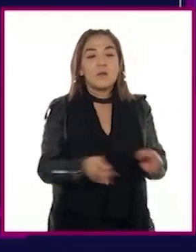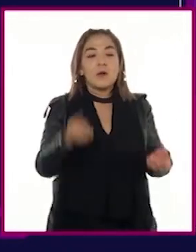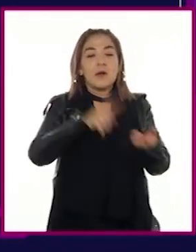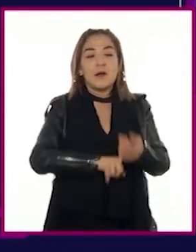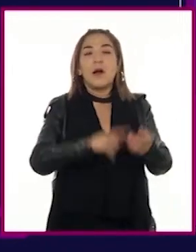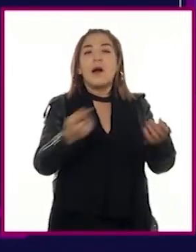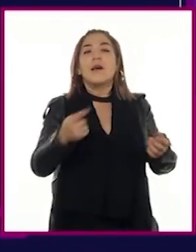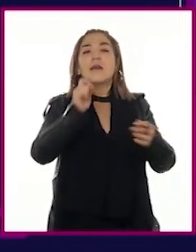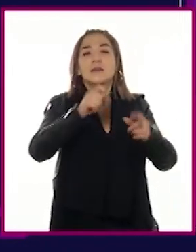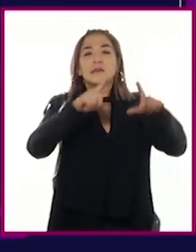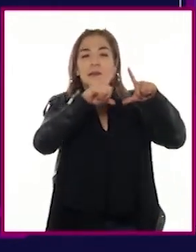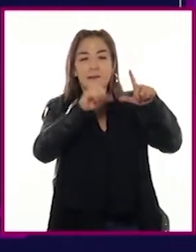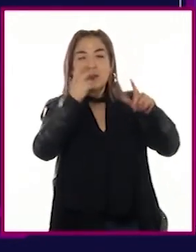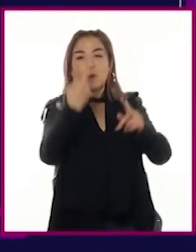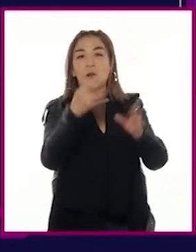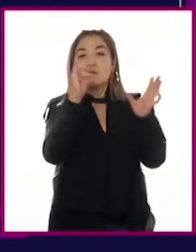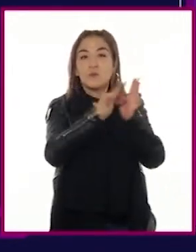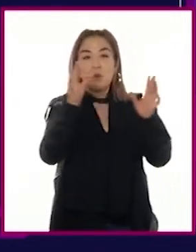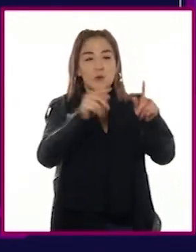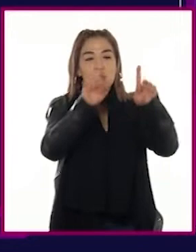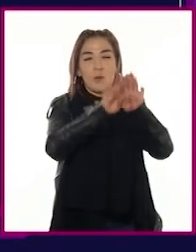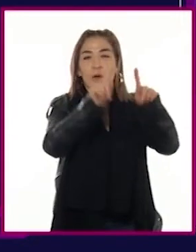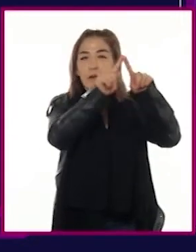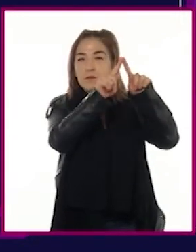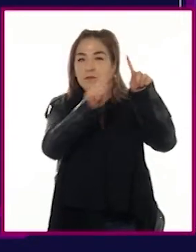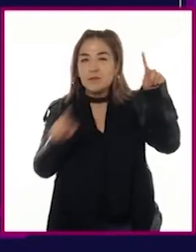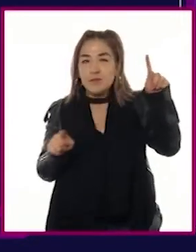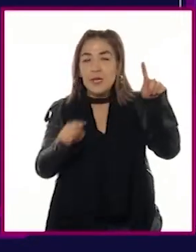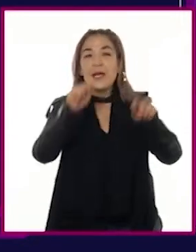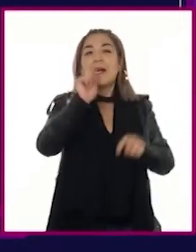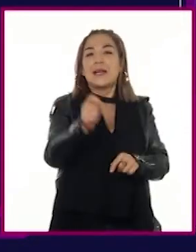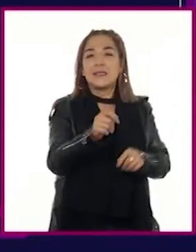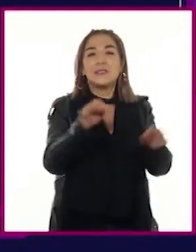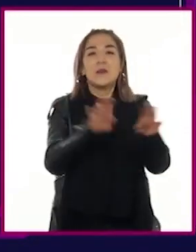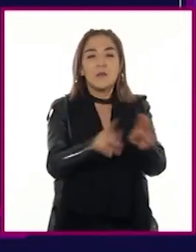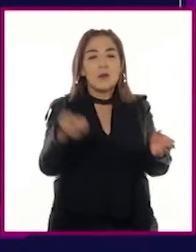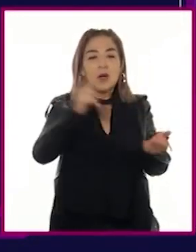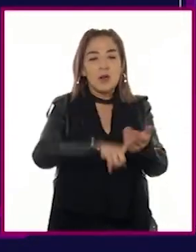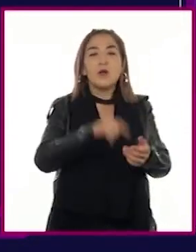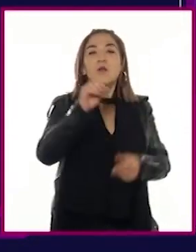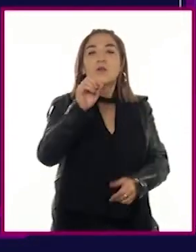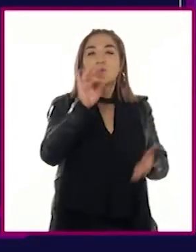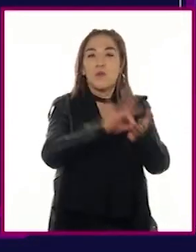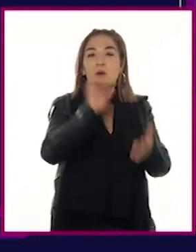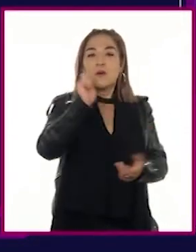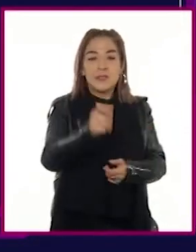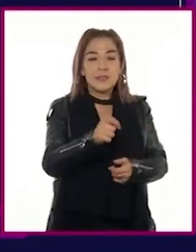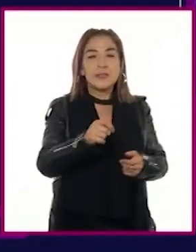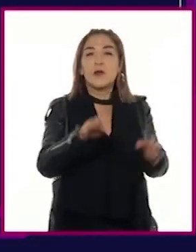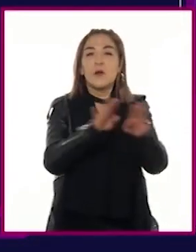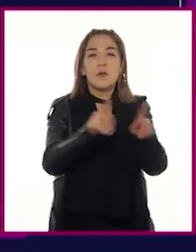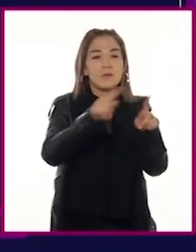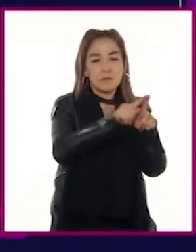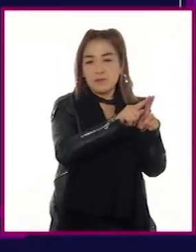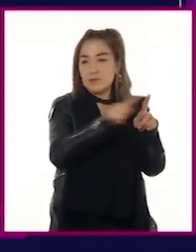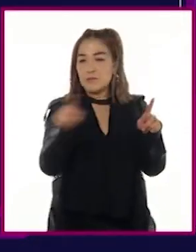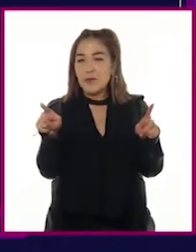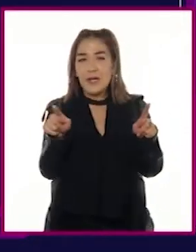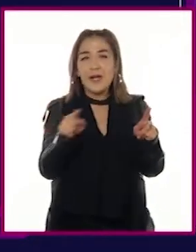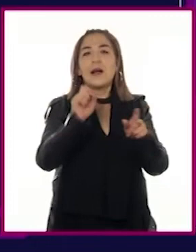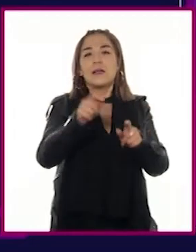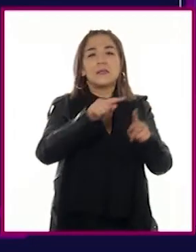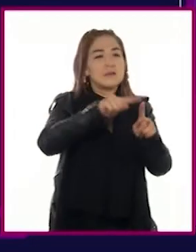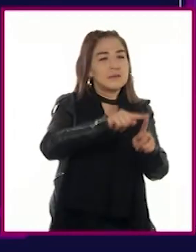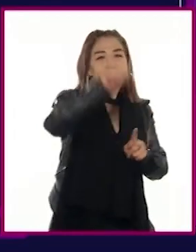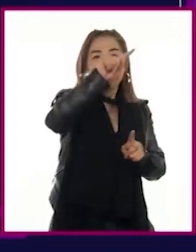se delimita por dos puntos, y para denotar el segmento se etiquetan los puntos que son sus extremos. En la